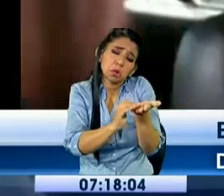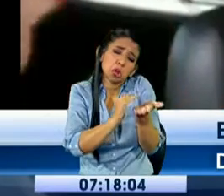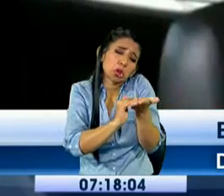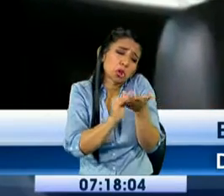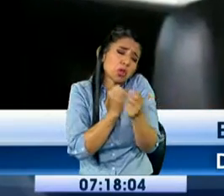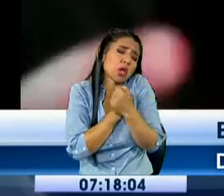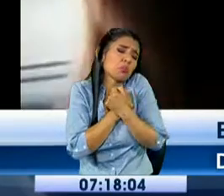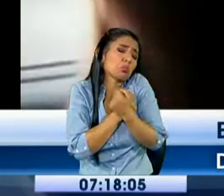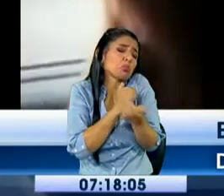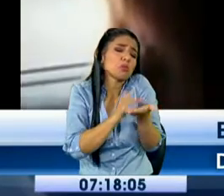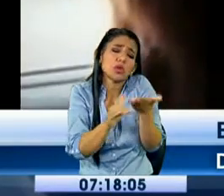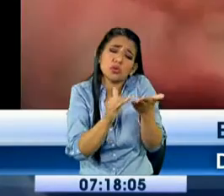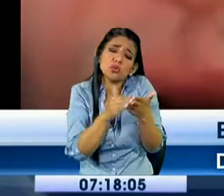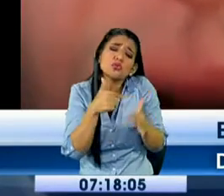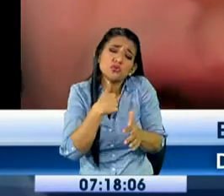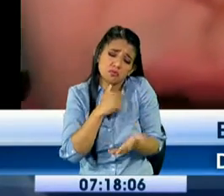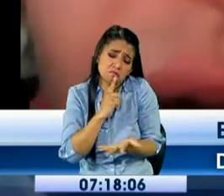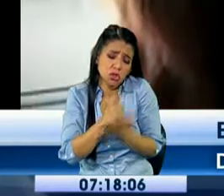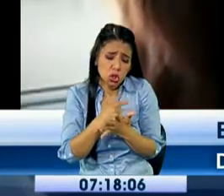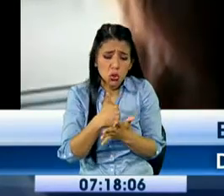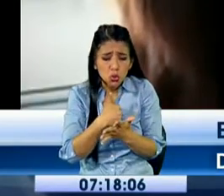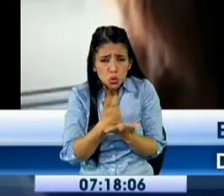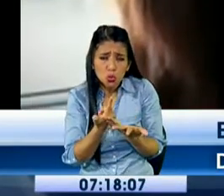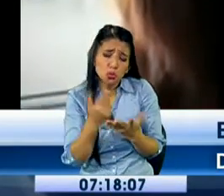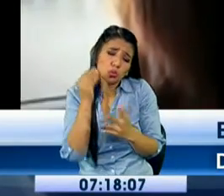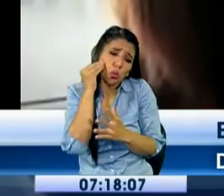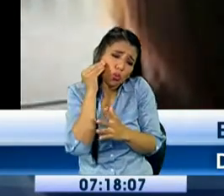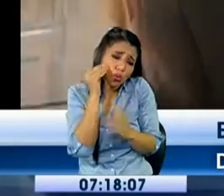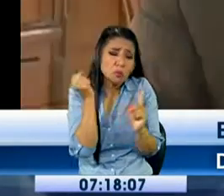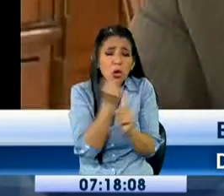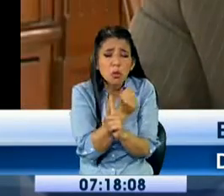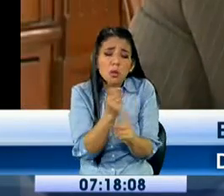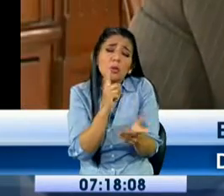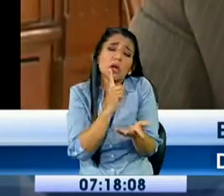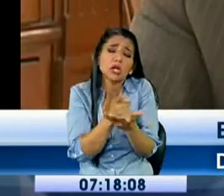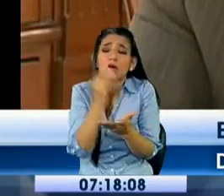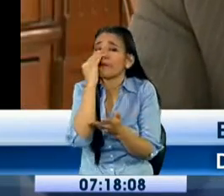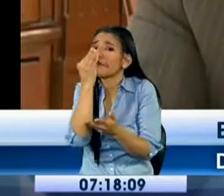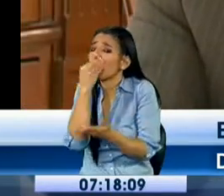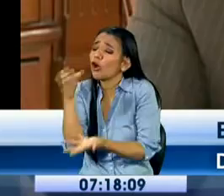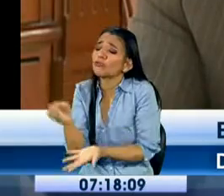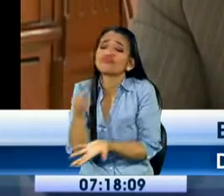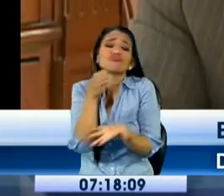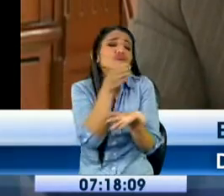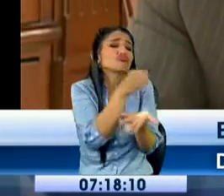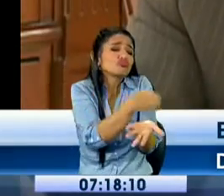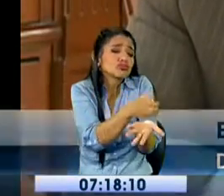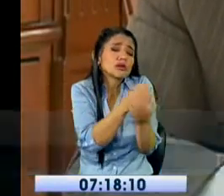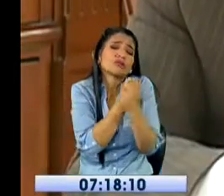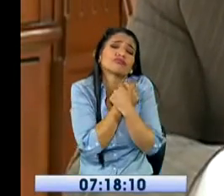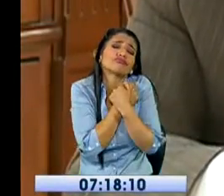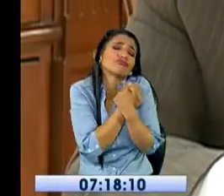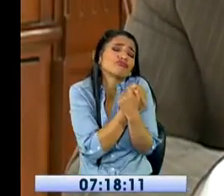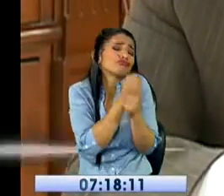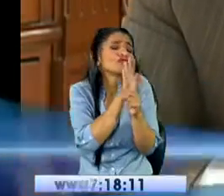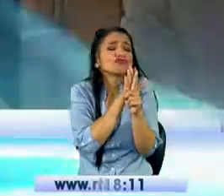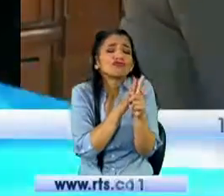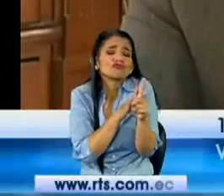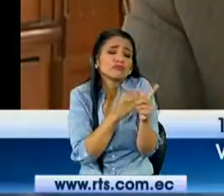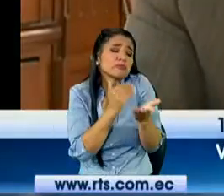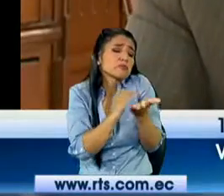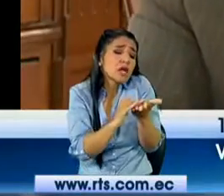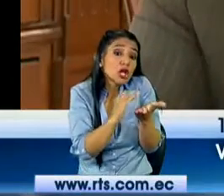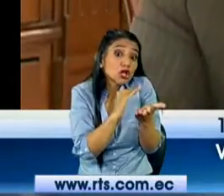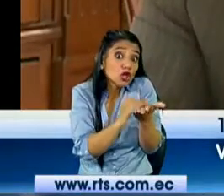donde el agresor comienza a enviarle flores a la mujer, comienza a decirle que le adora, que le ama, que le perdone,